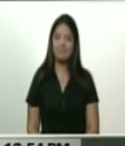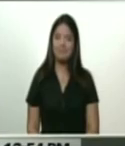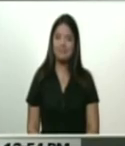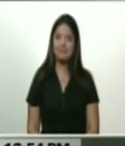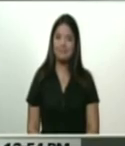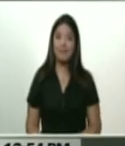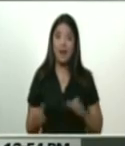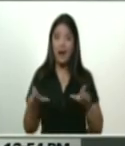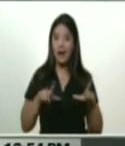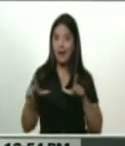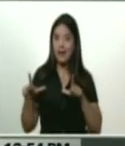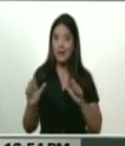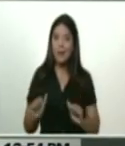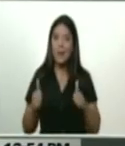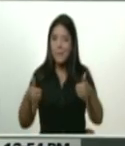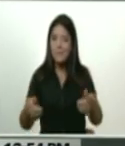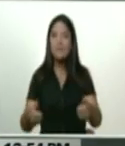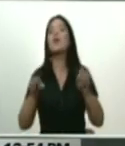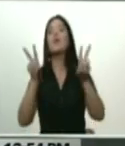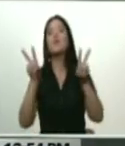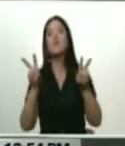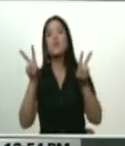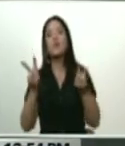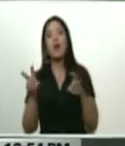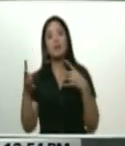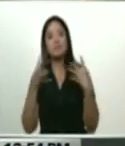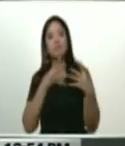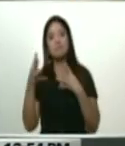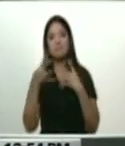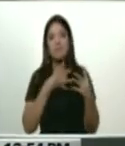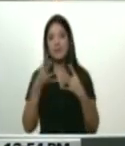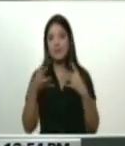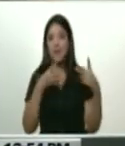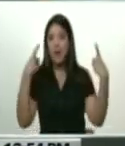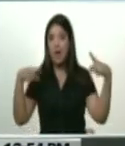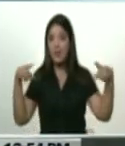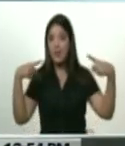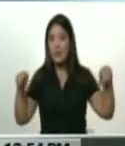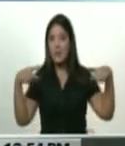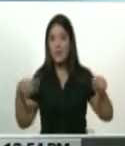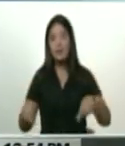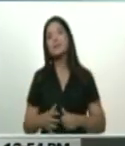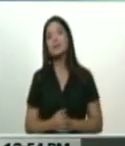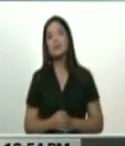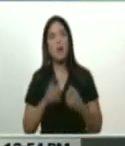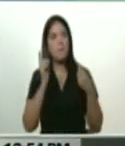Amigos, todo listo para que inicie esta nueva edición latinoamericana del Festival Suena Caracas, con varias novedades.